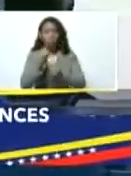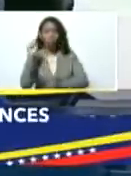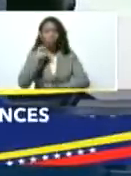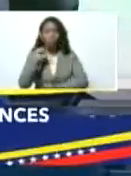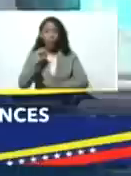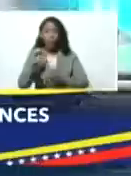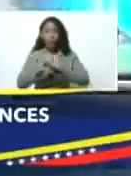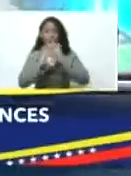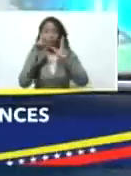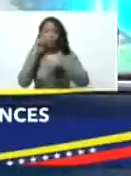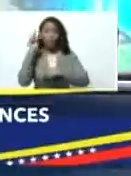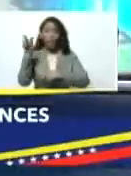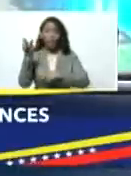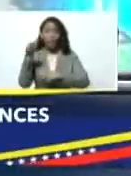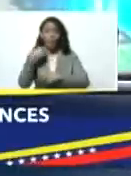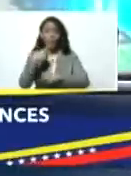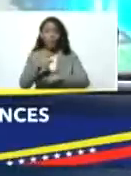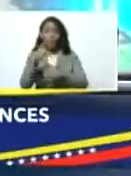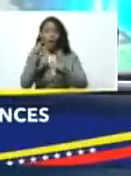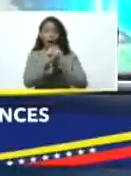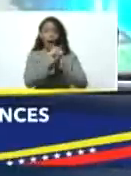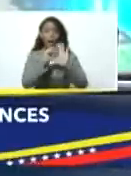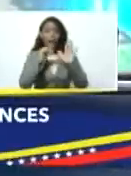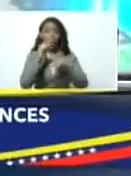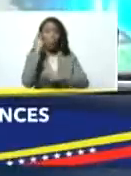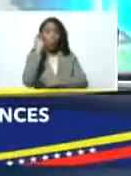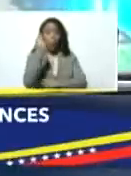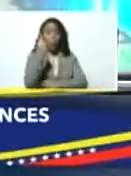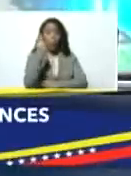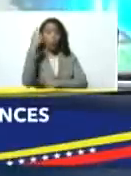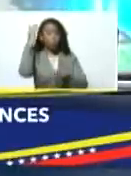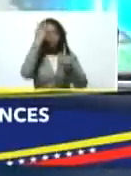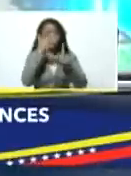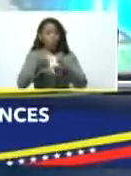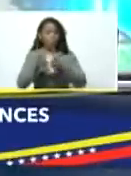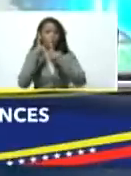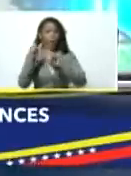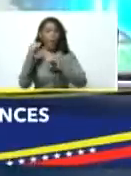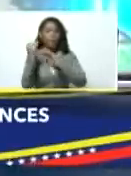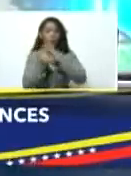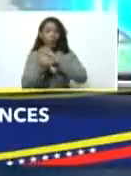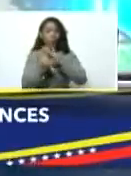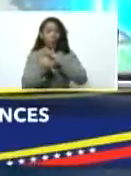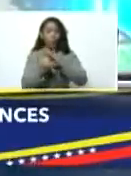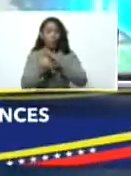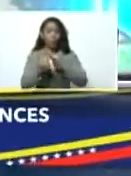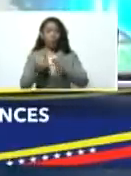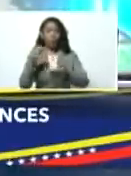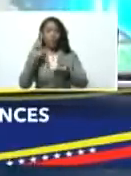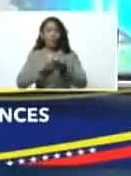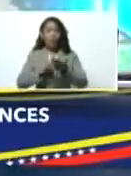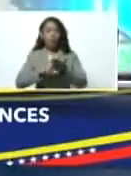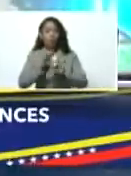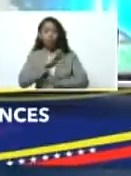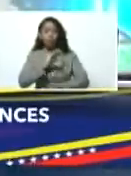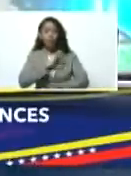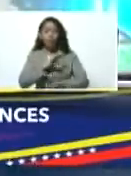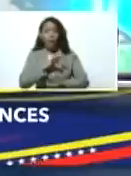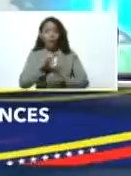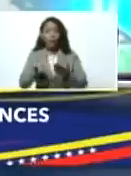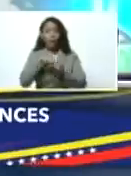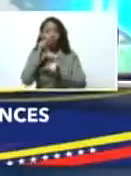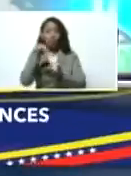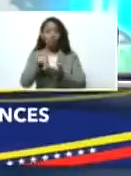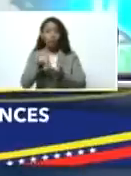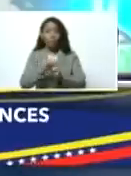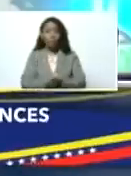decreto se dice, decreta, artículo 1, se instruye a las autoridades del Instituto Venezolano de los Seguros Sociales, del Instituto